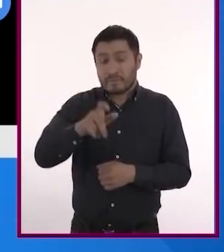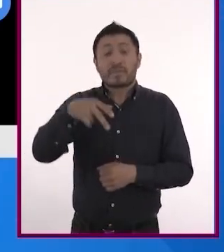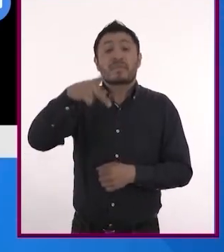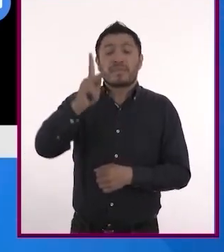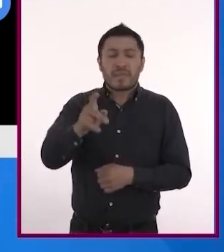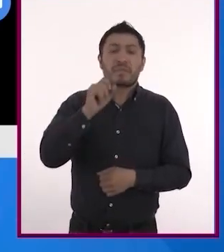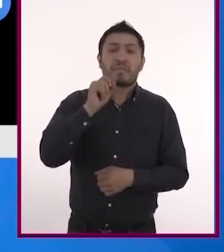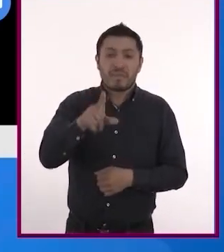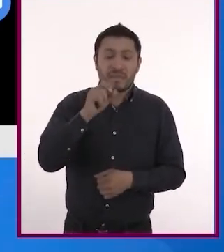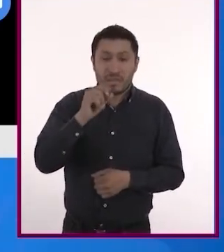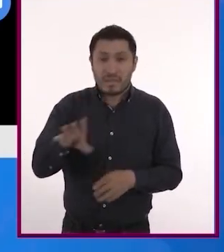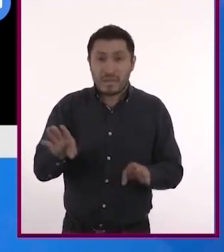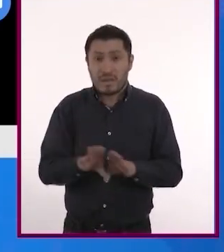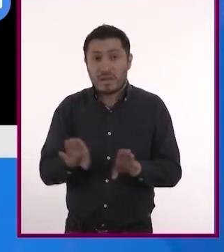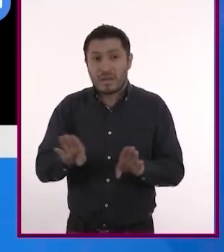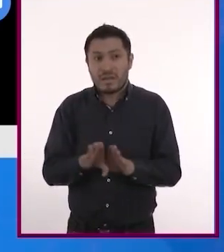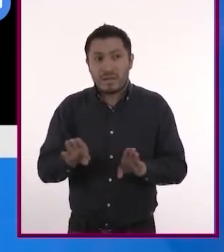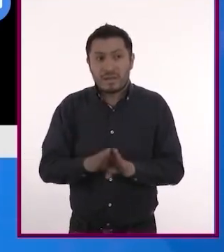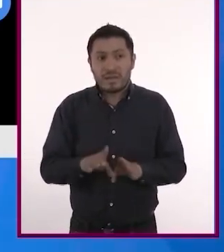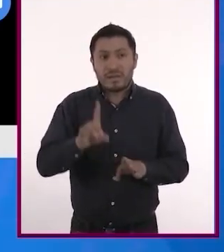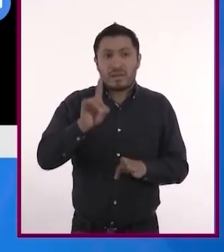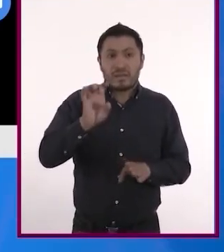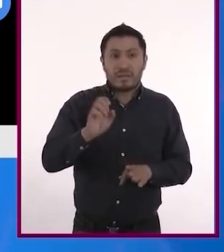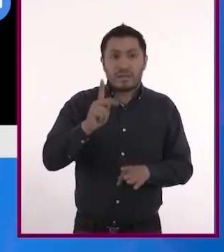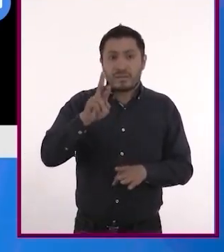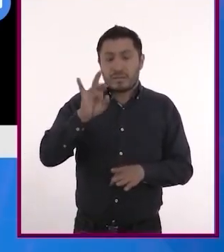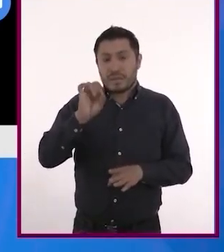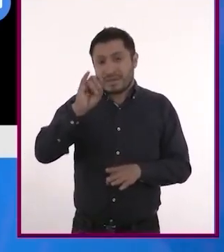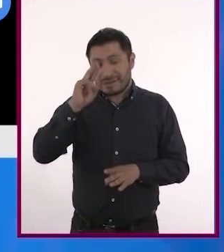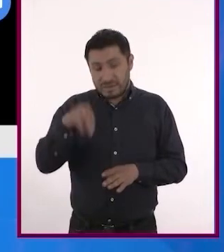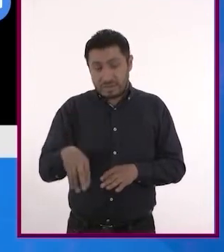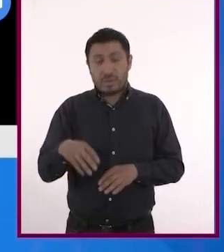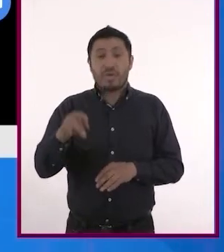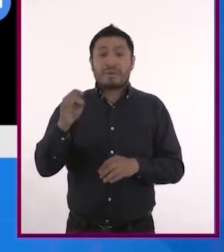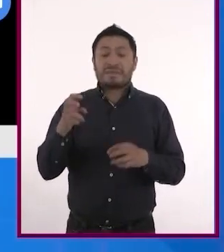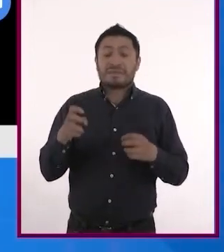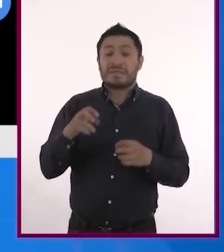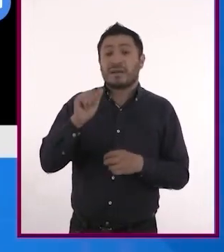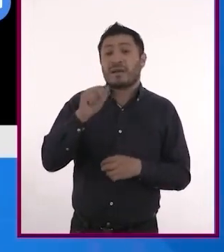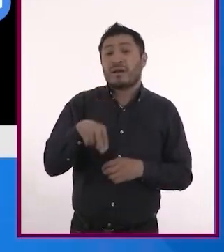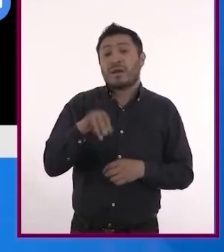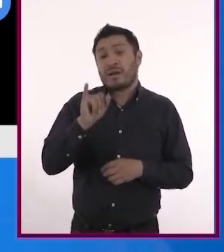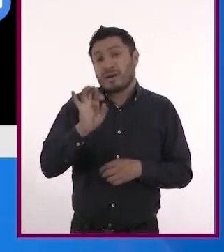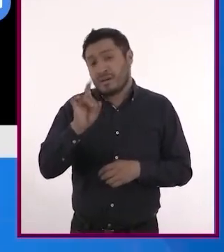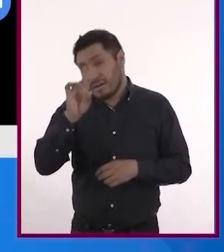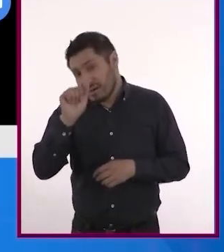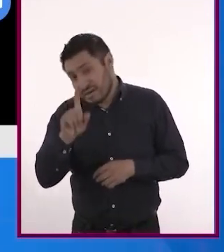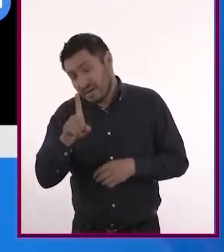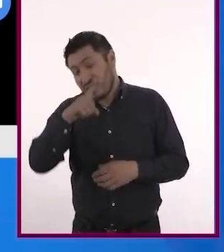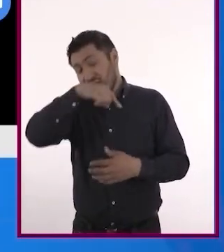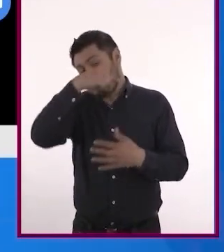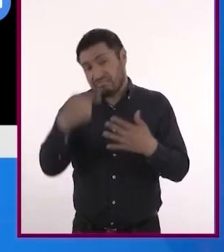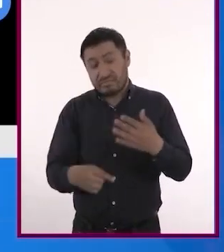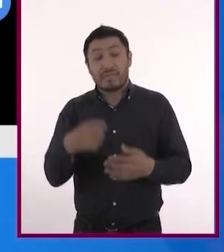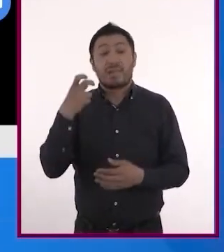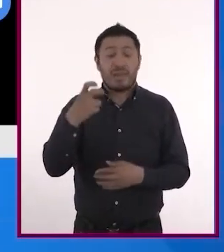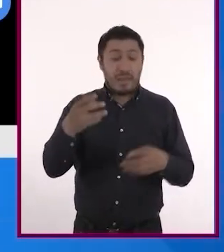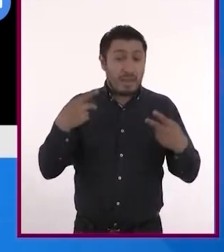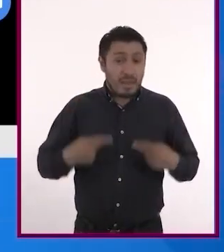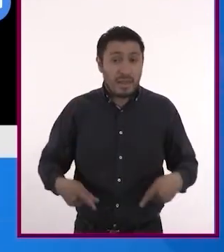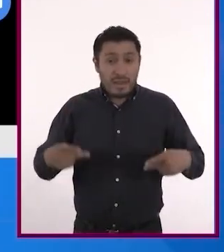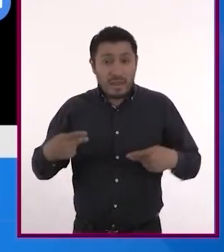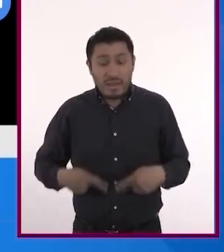han experimentado depresión, ansiedad, etc. Entonces, estas son personas